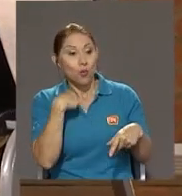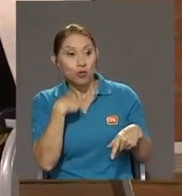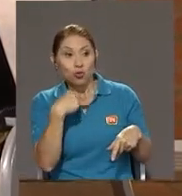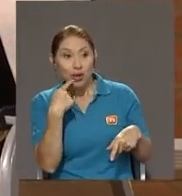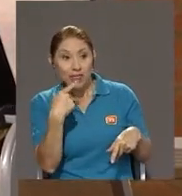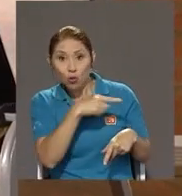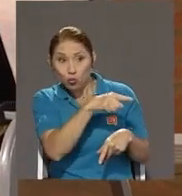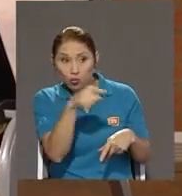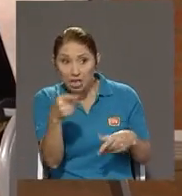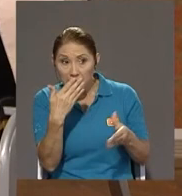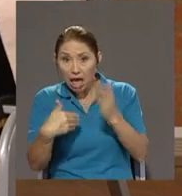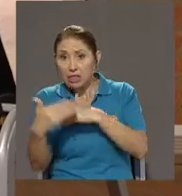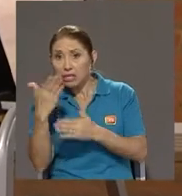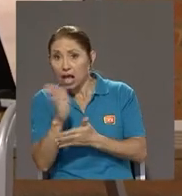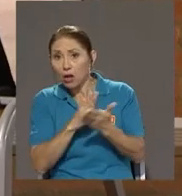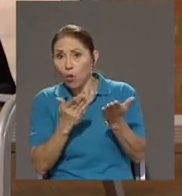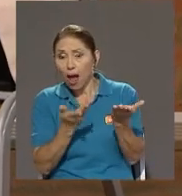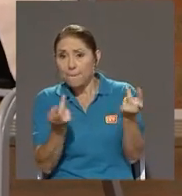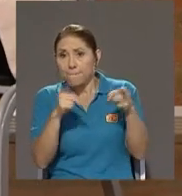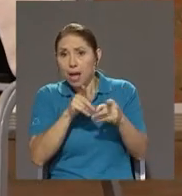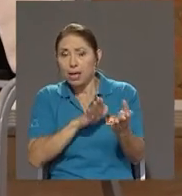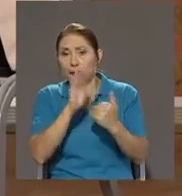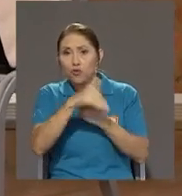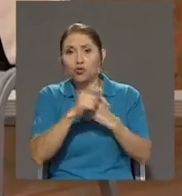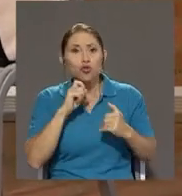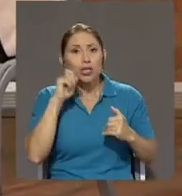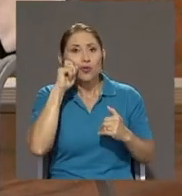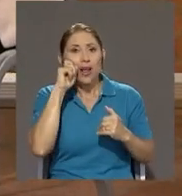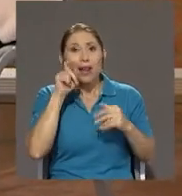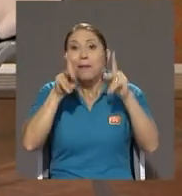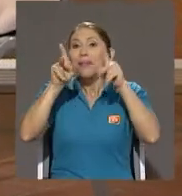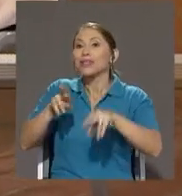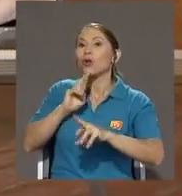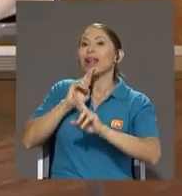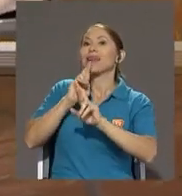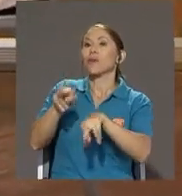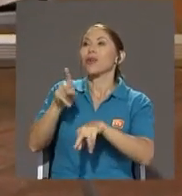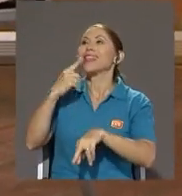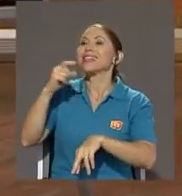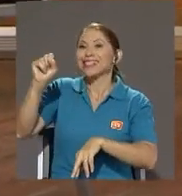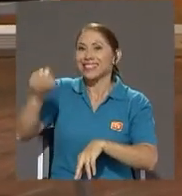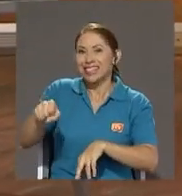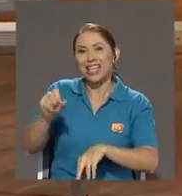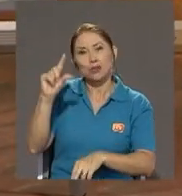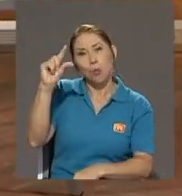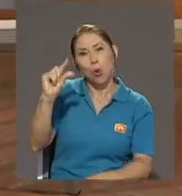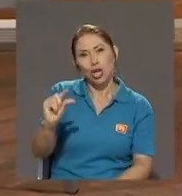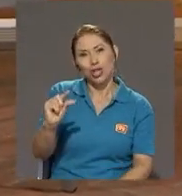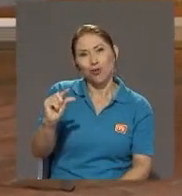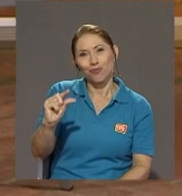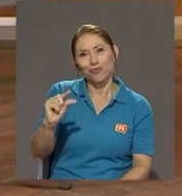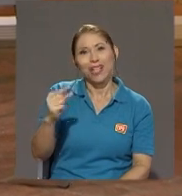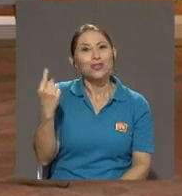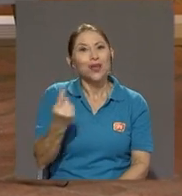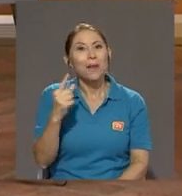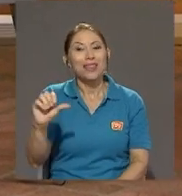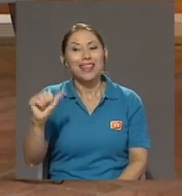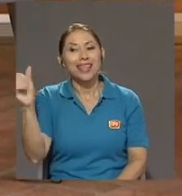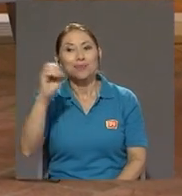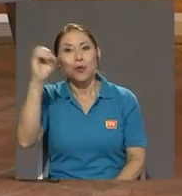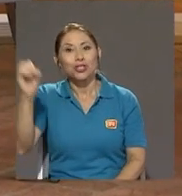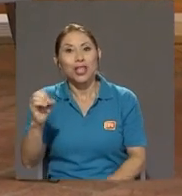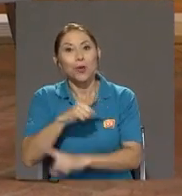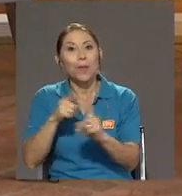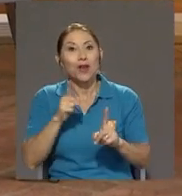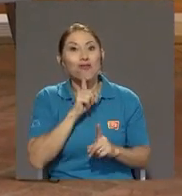sido víctimas de abuso sexual, el porcentaje que lo reporta es muy poquito. Es apenas como el 10% de ese 20% que yo tengo